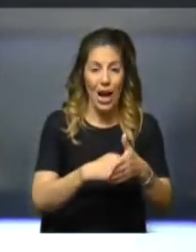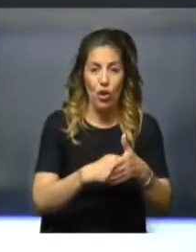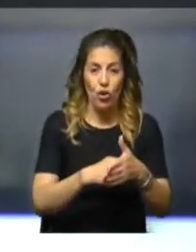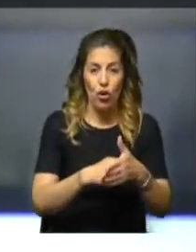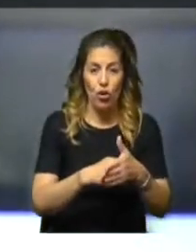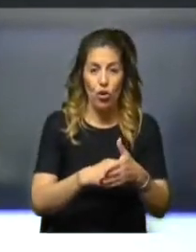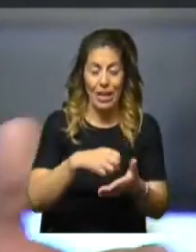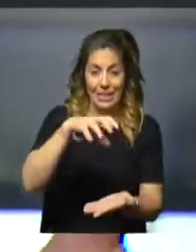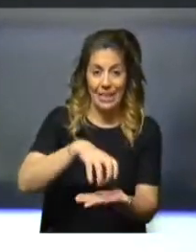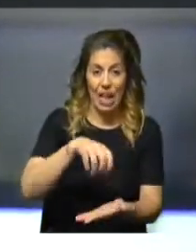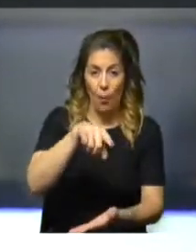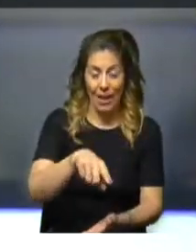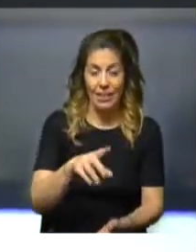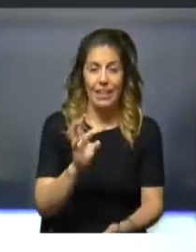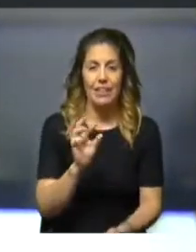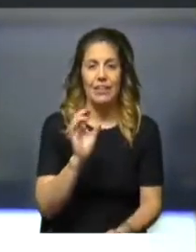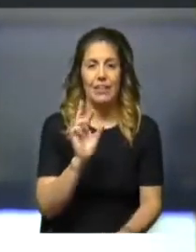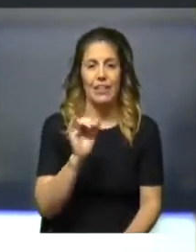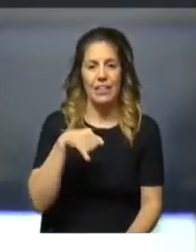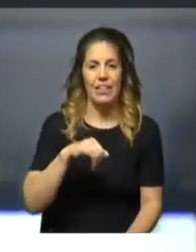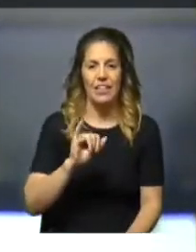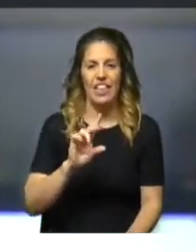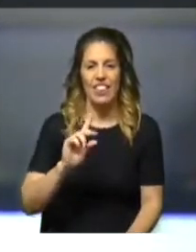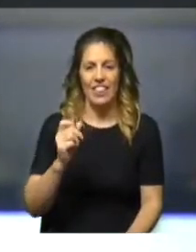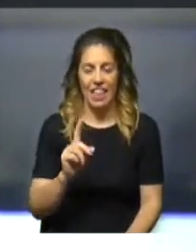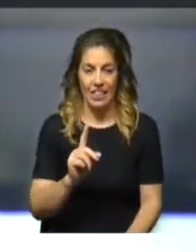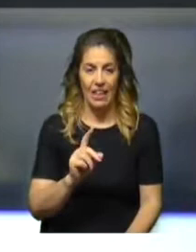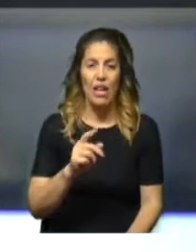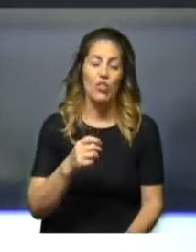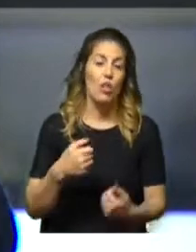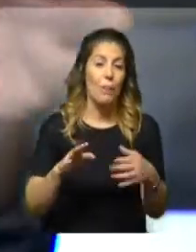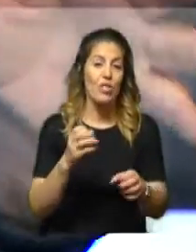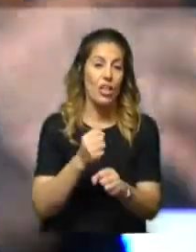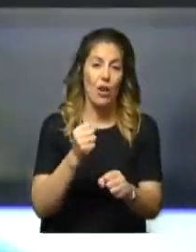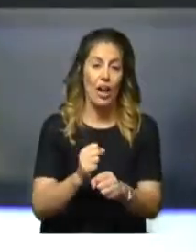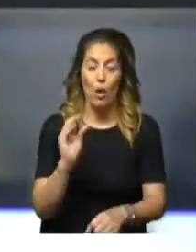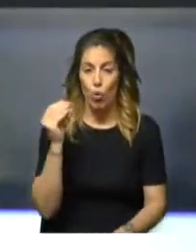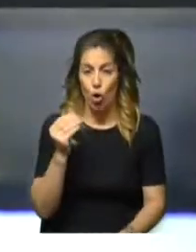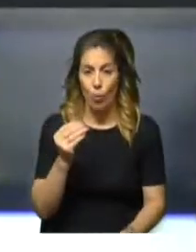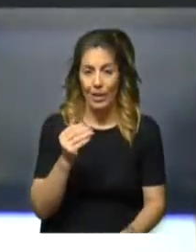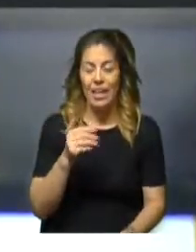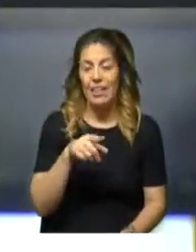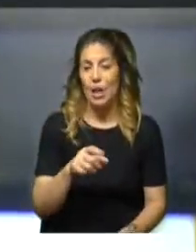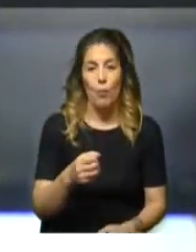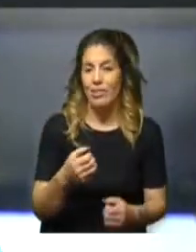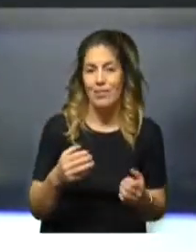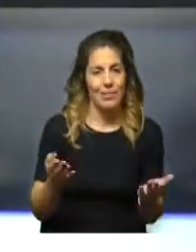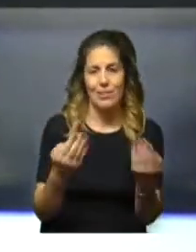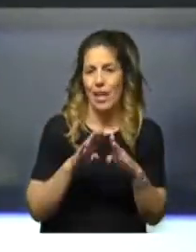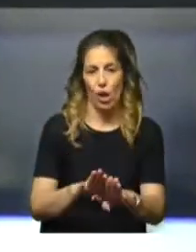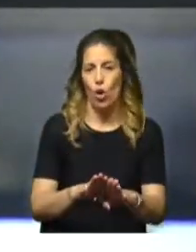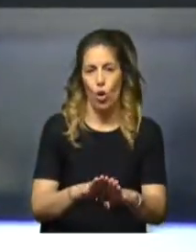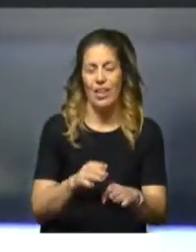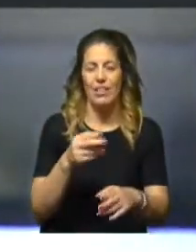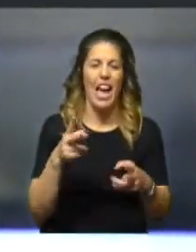en Trinidad entonces empiezo a trabajar muy muy joven ese banco Cierra el año en la época que se cerraban los bancos que se abrieron y se cerraban con gran